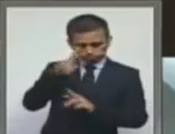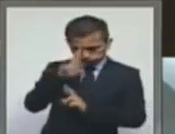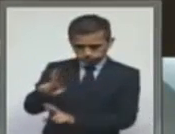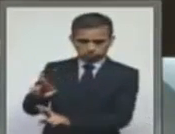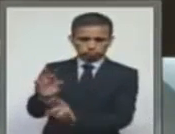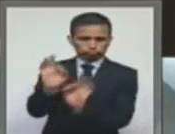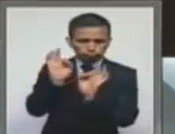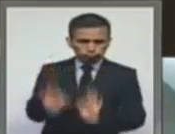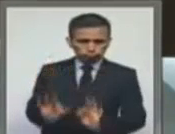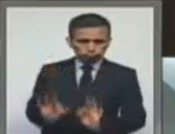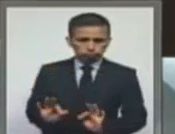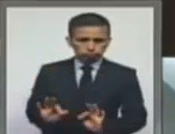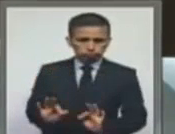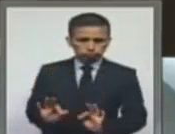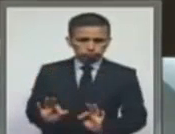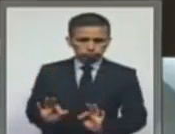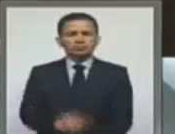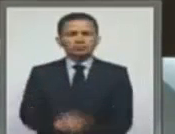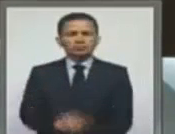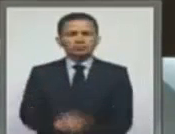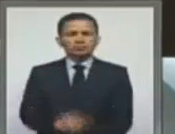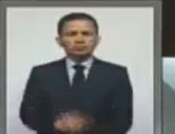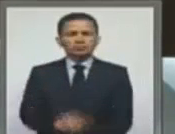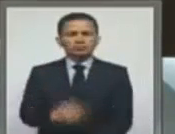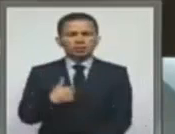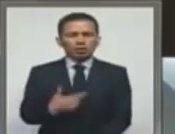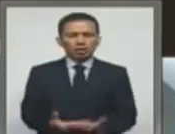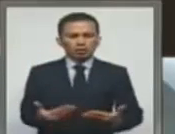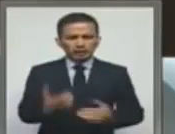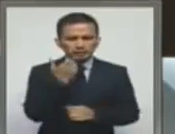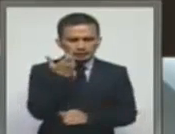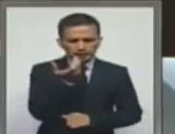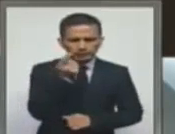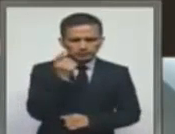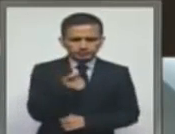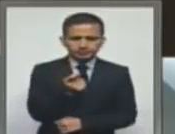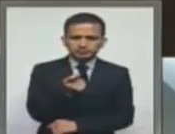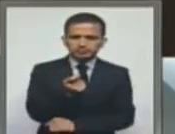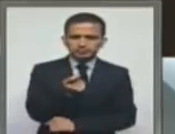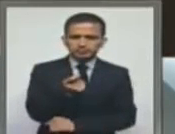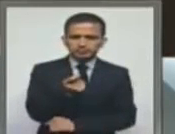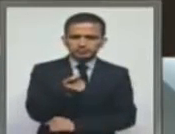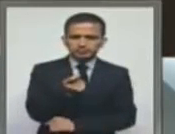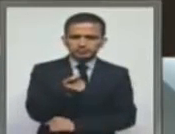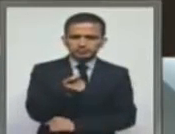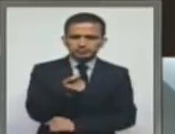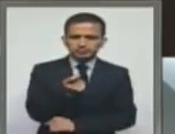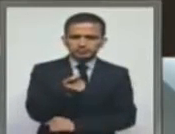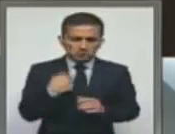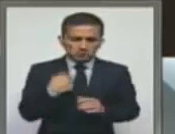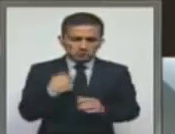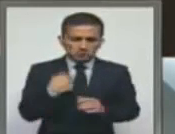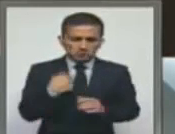calidad. Ahora quiero yo referirme a algo que creo que debería estar